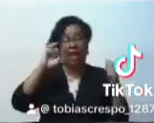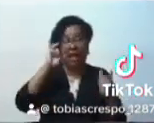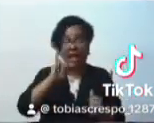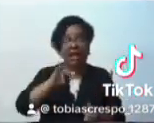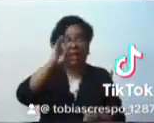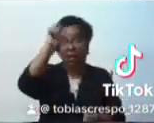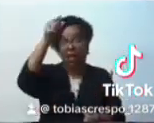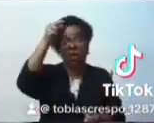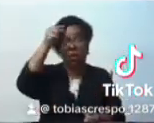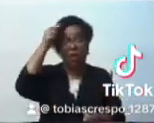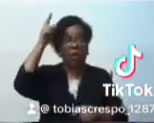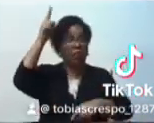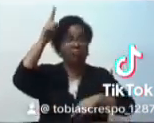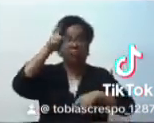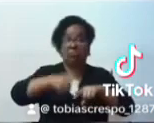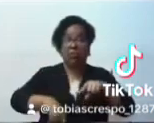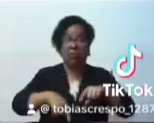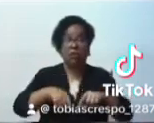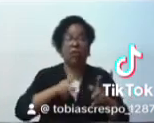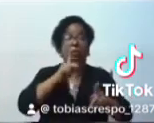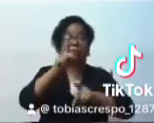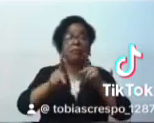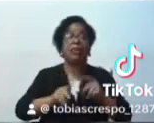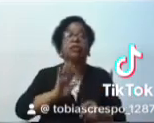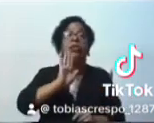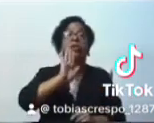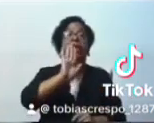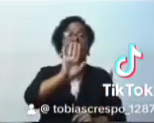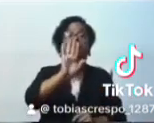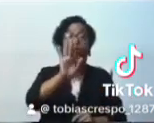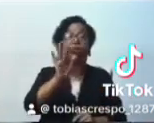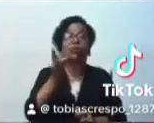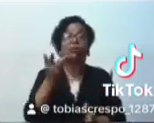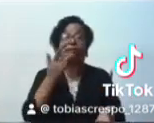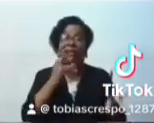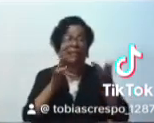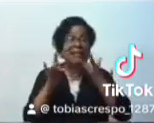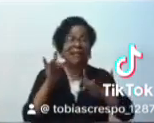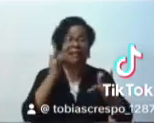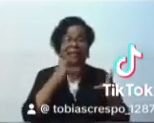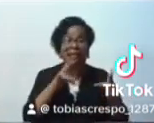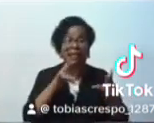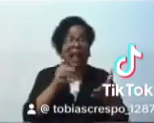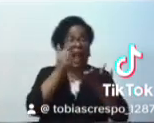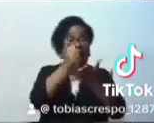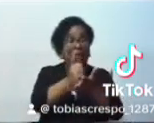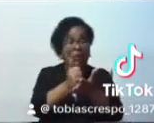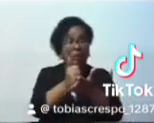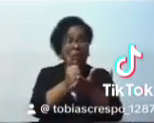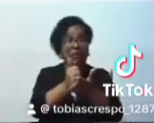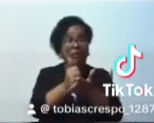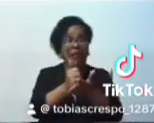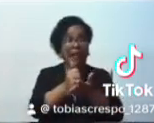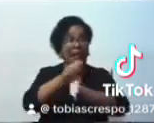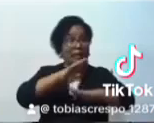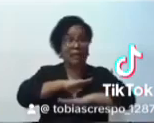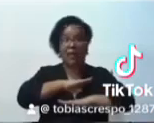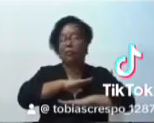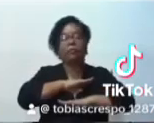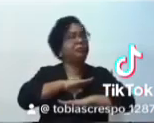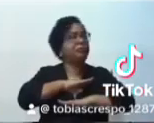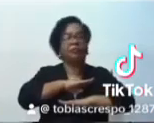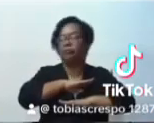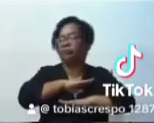Peor aún, el año pasado aprobamos 44 mil millones de pesos al Ministerio de Educación, Obras Públicas,